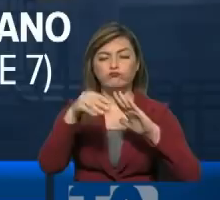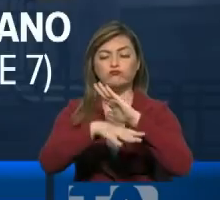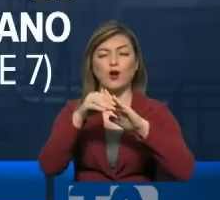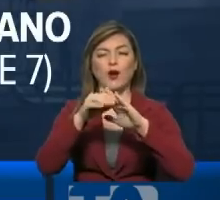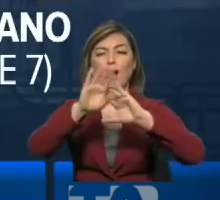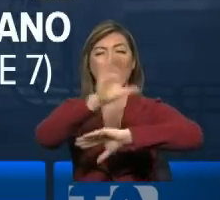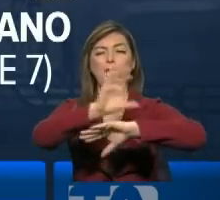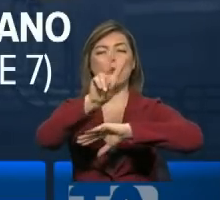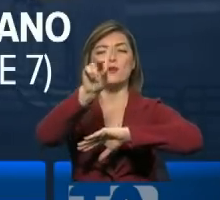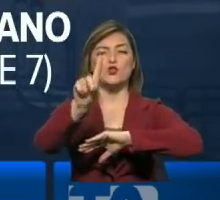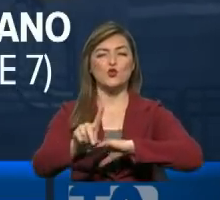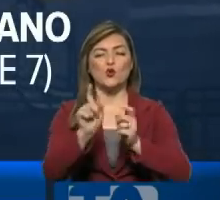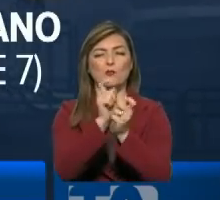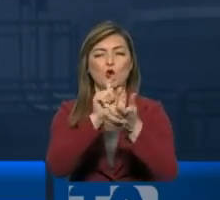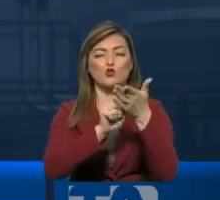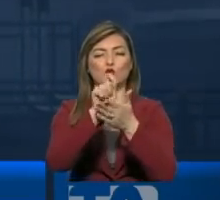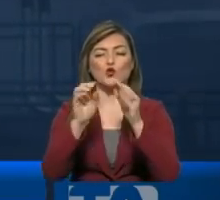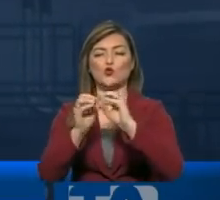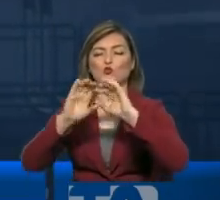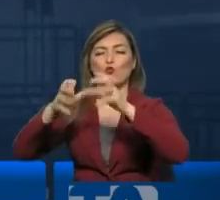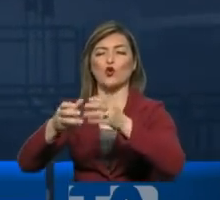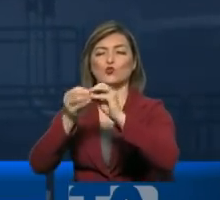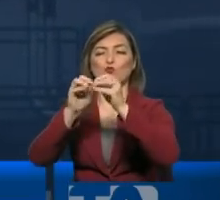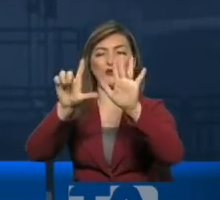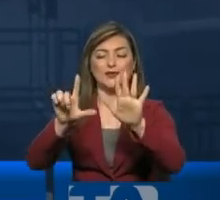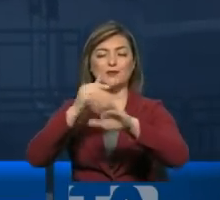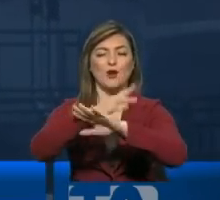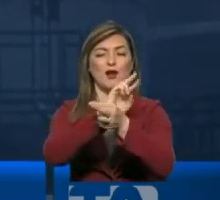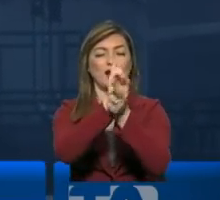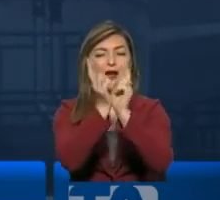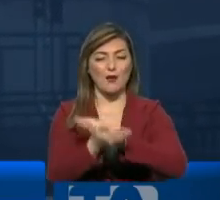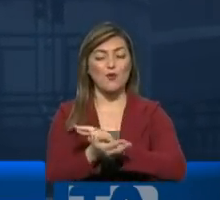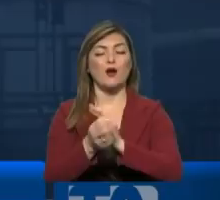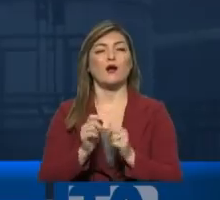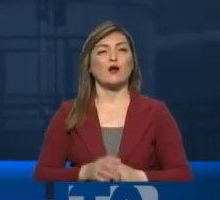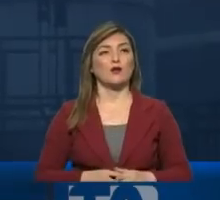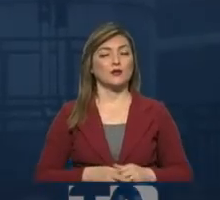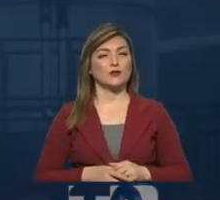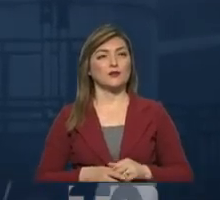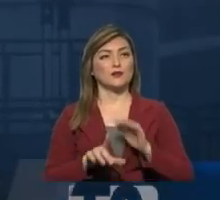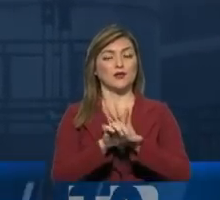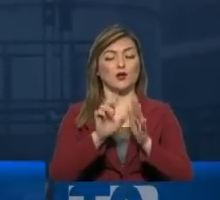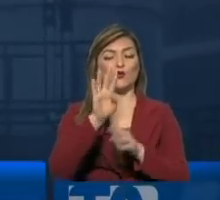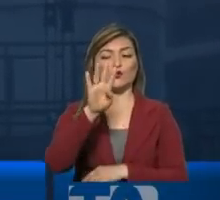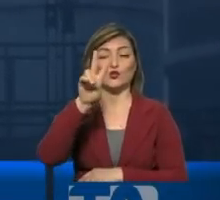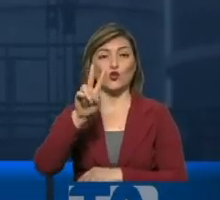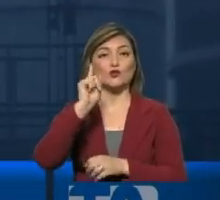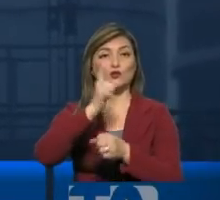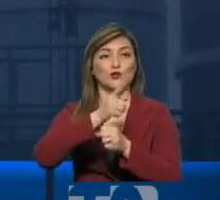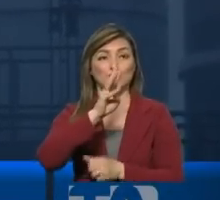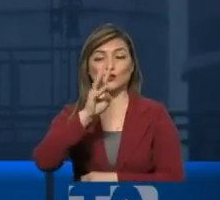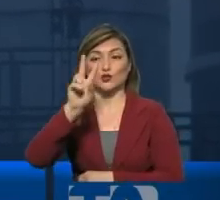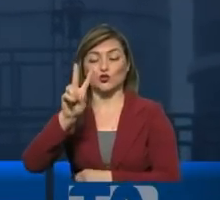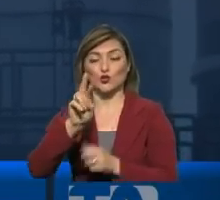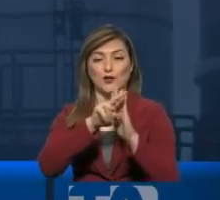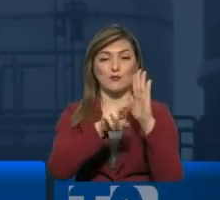21 y modificaciones del contrato del bloque 7. Las reglas de juego cambiaron cuando se expide la ley 42 y mediante decreto ejecutivo 662 se modifica